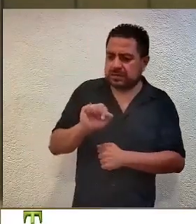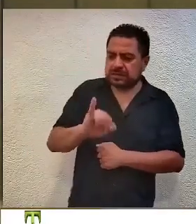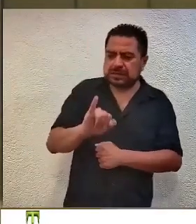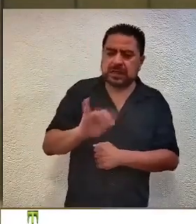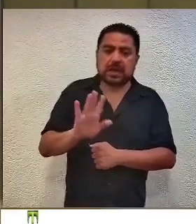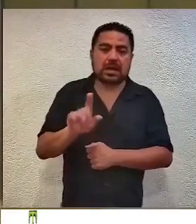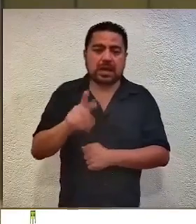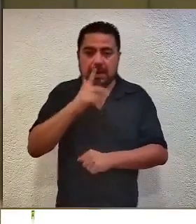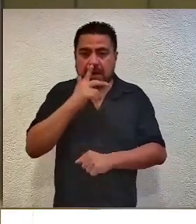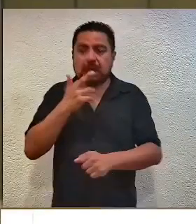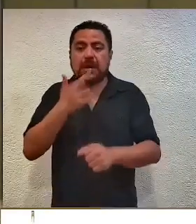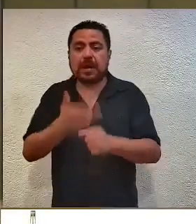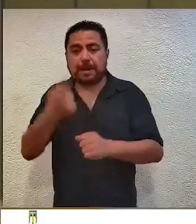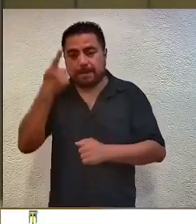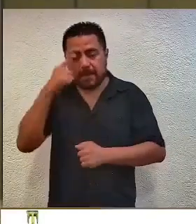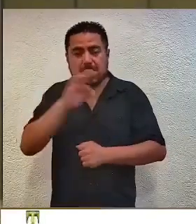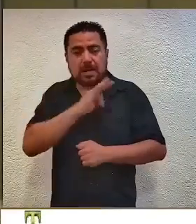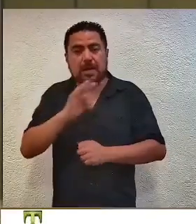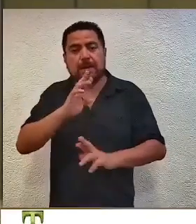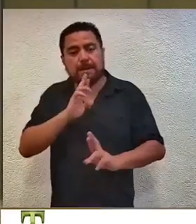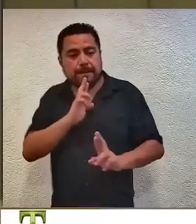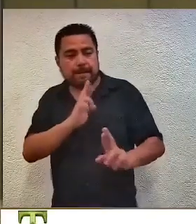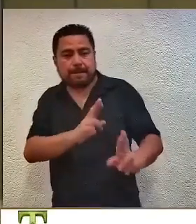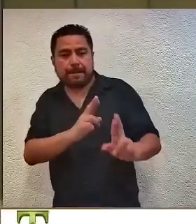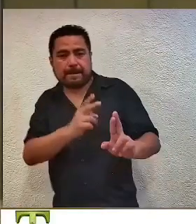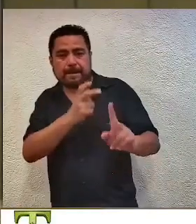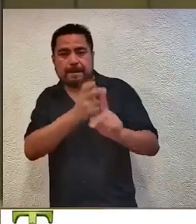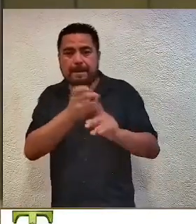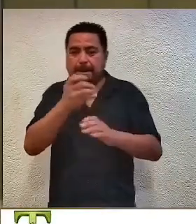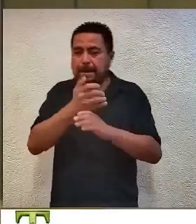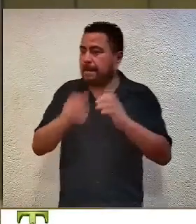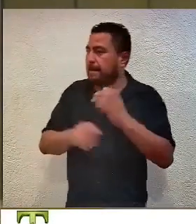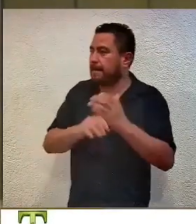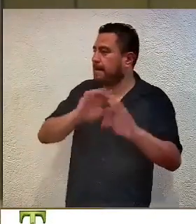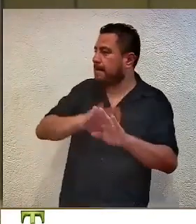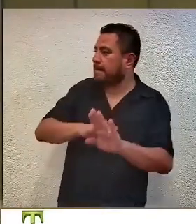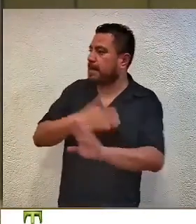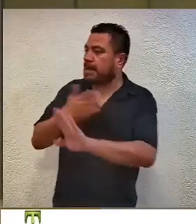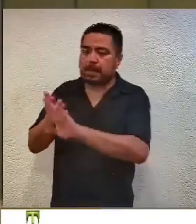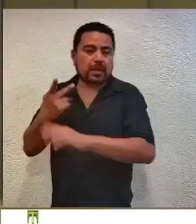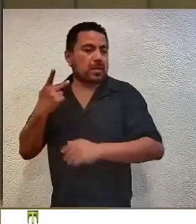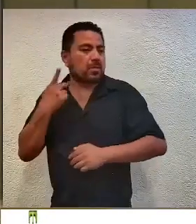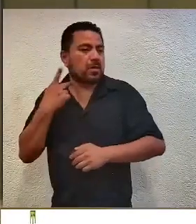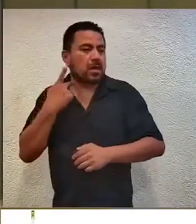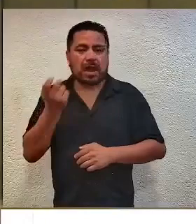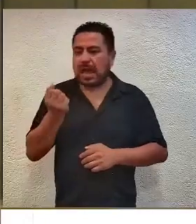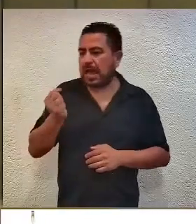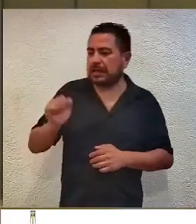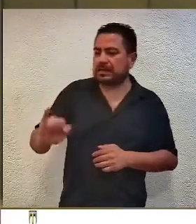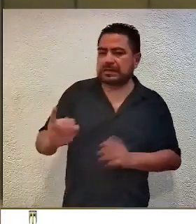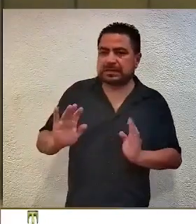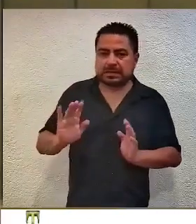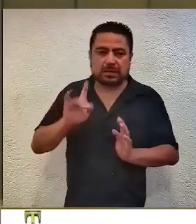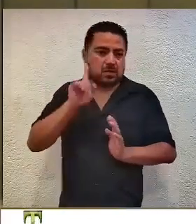son competentes para resolver estas acciones de violencia política por razones de género.